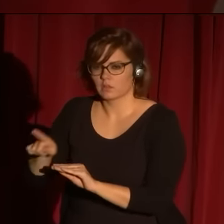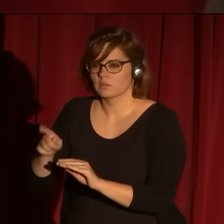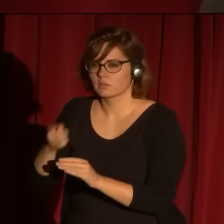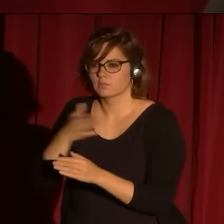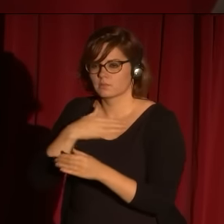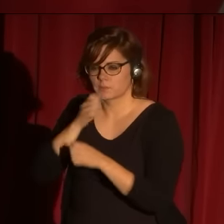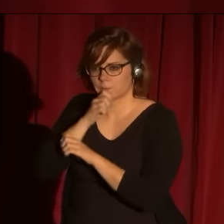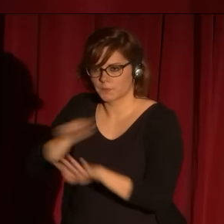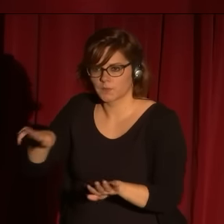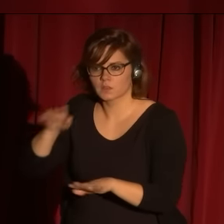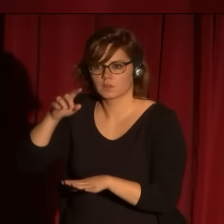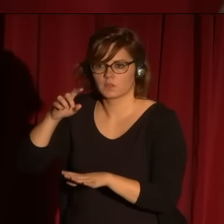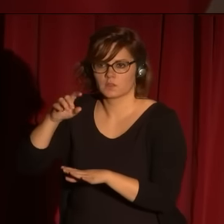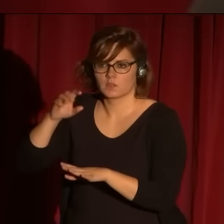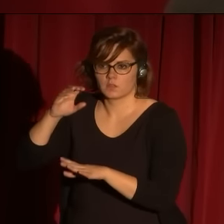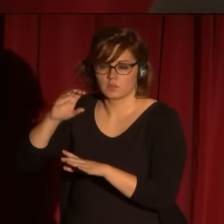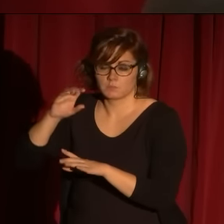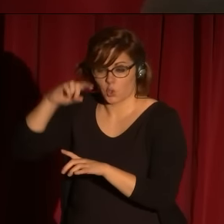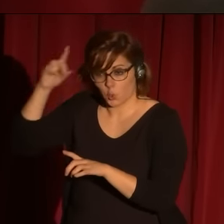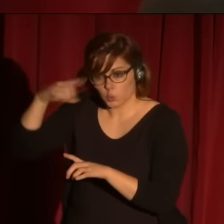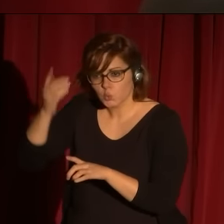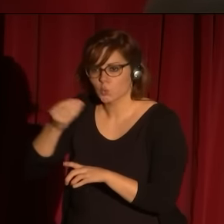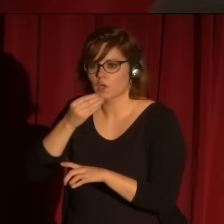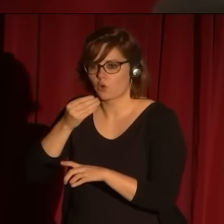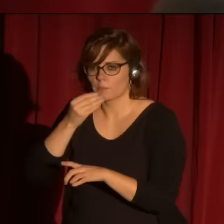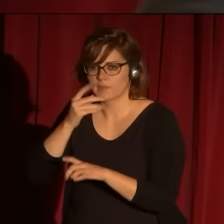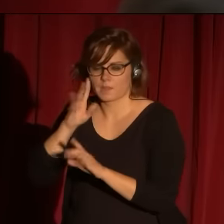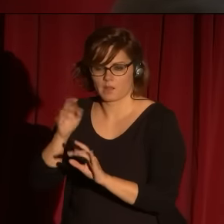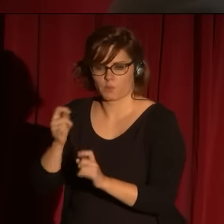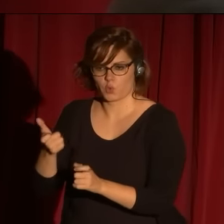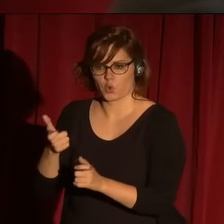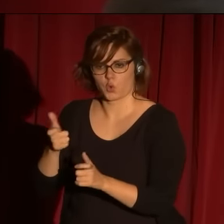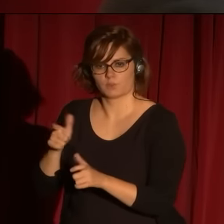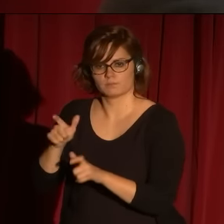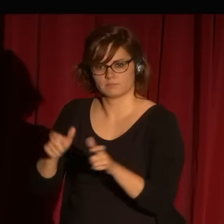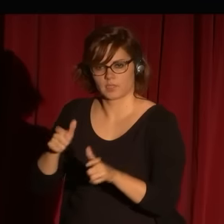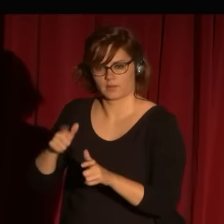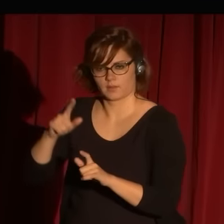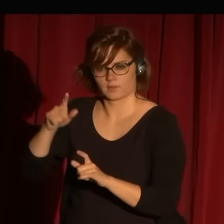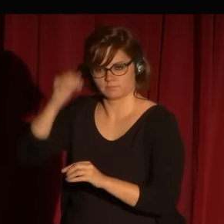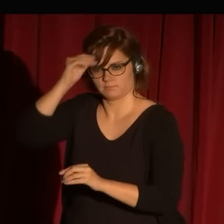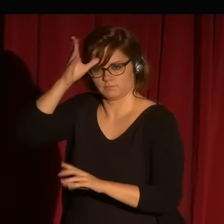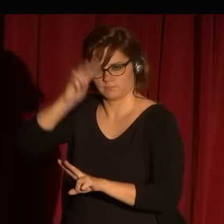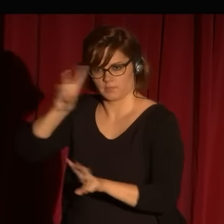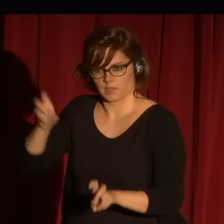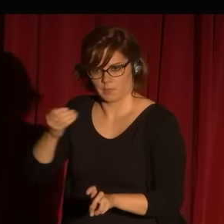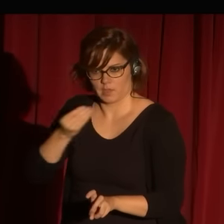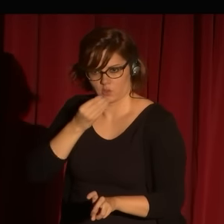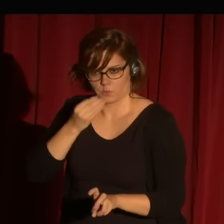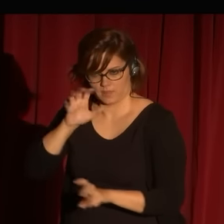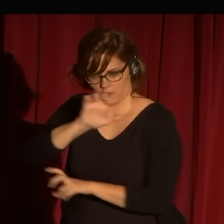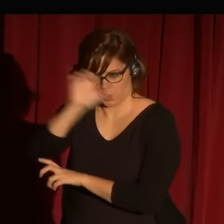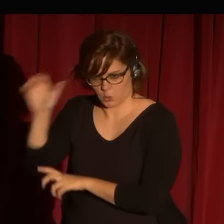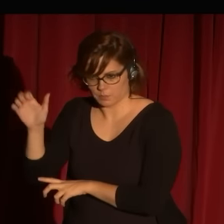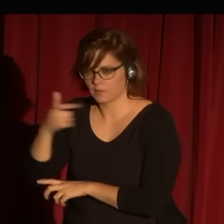cultura culinaria y cultura digamos para civilizar a otras clases sociales de Europa y dice lo siguiente